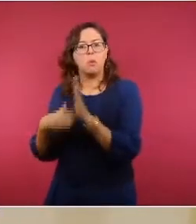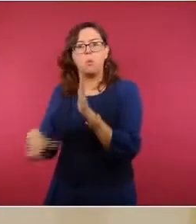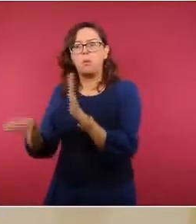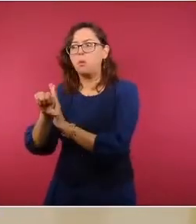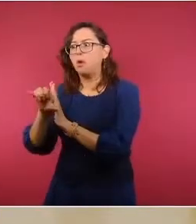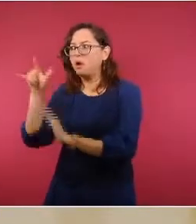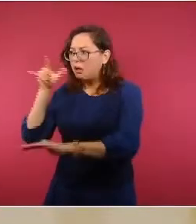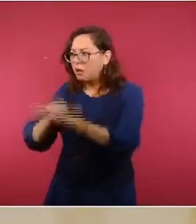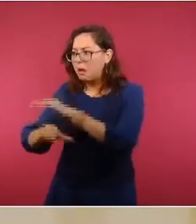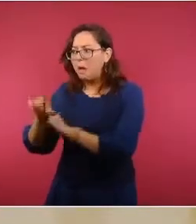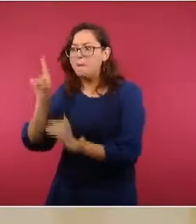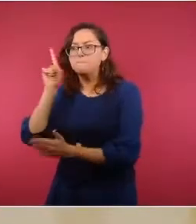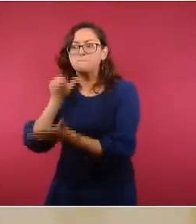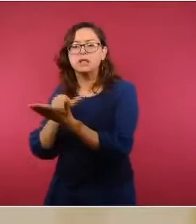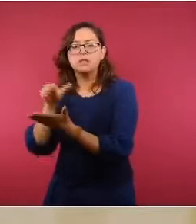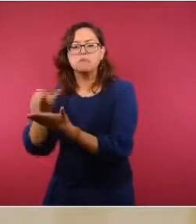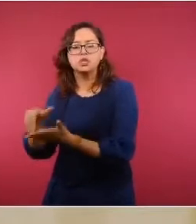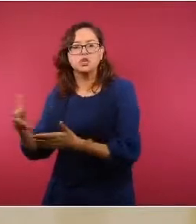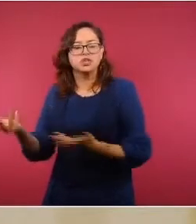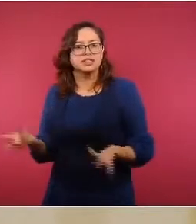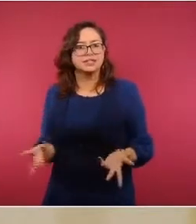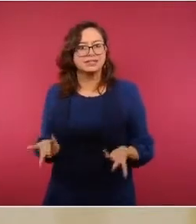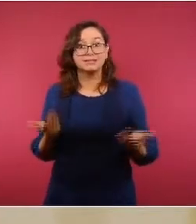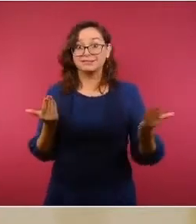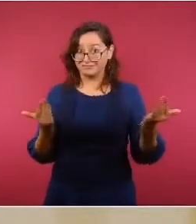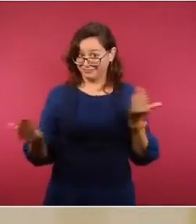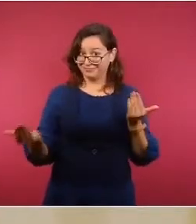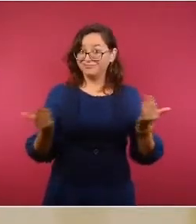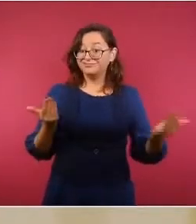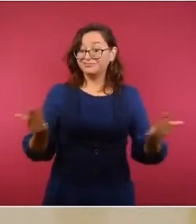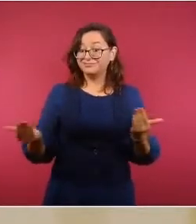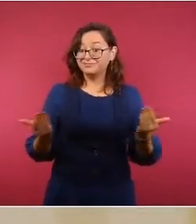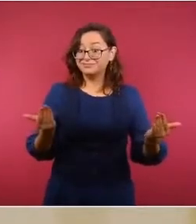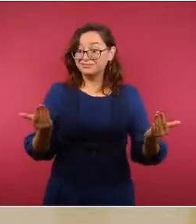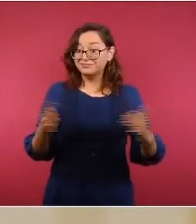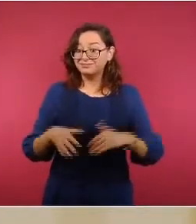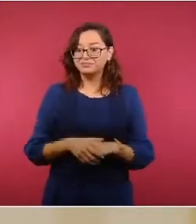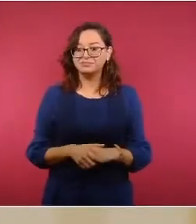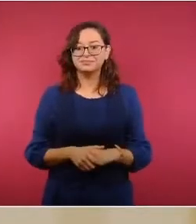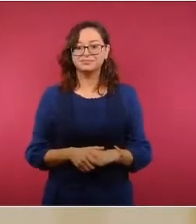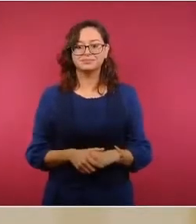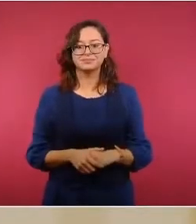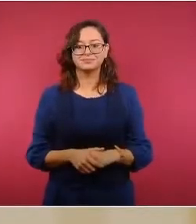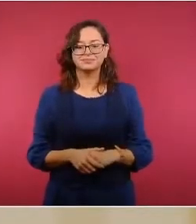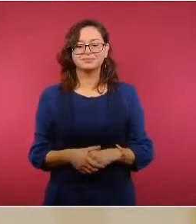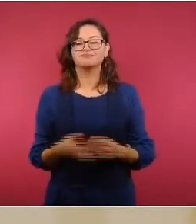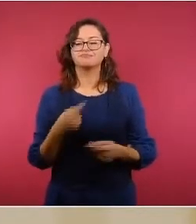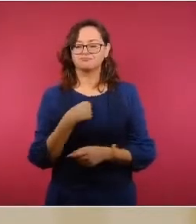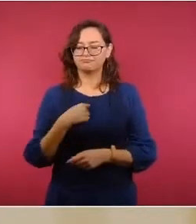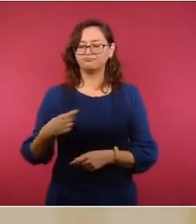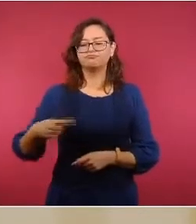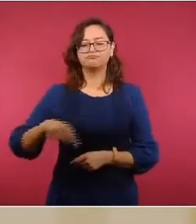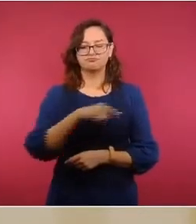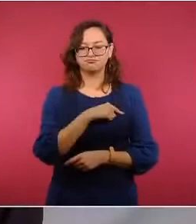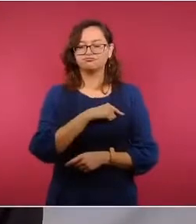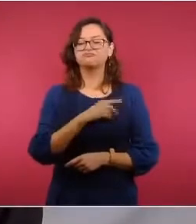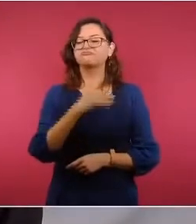Entonces, vamos a continuar combatiendo la